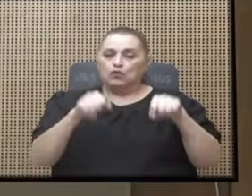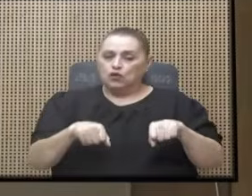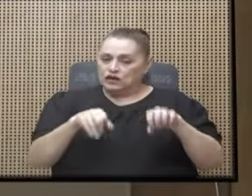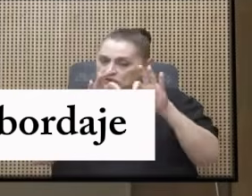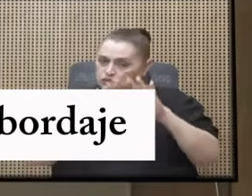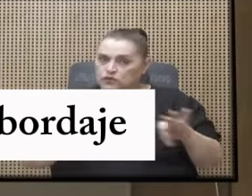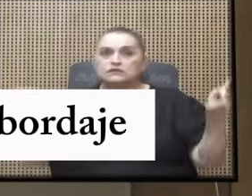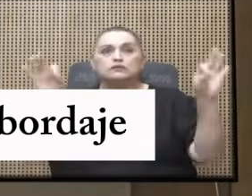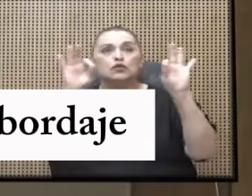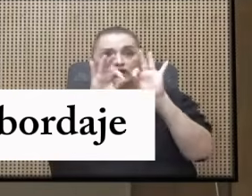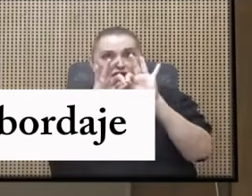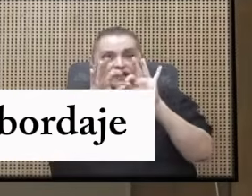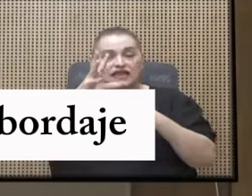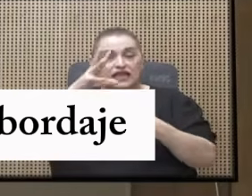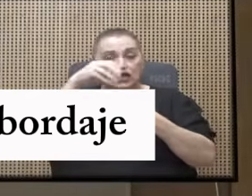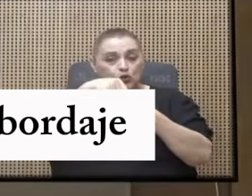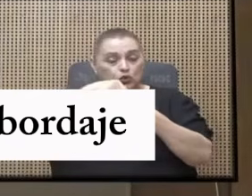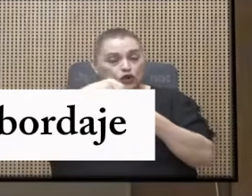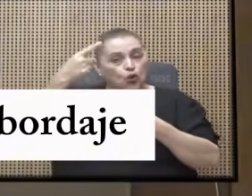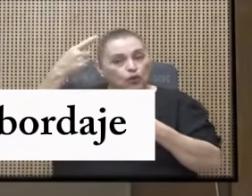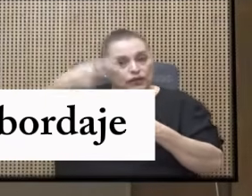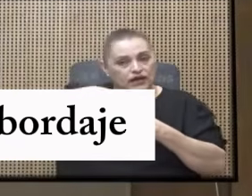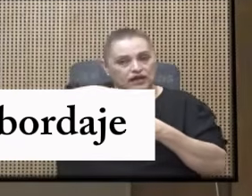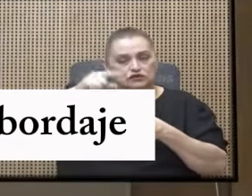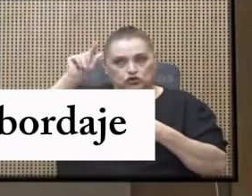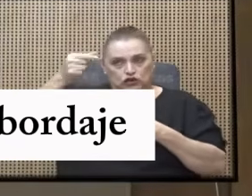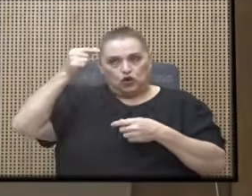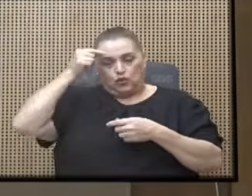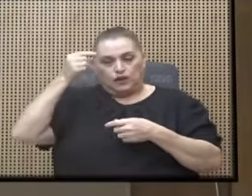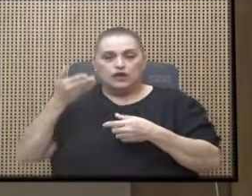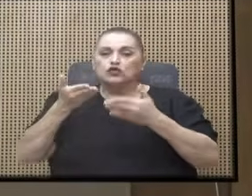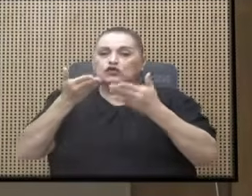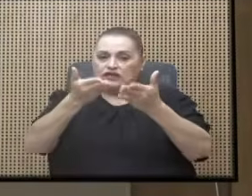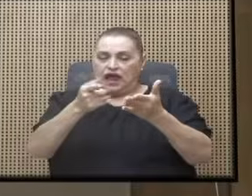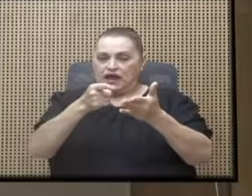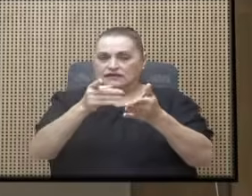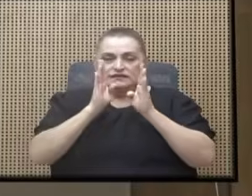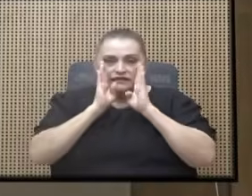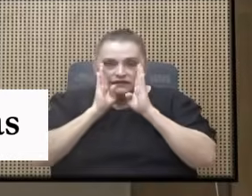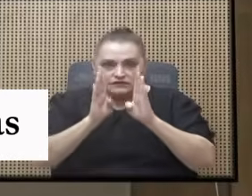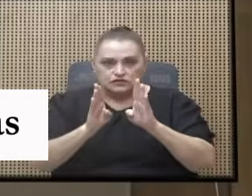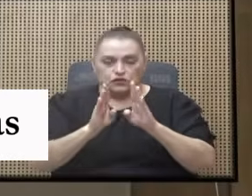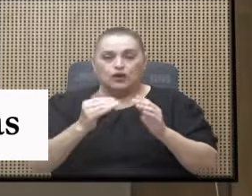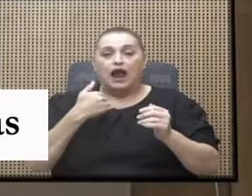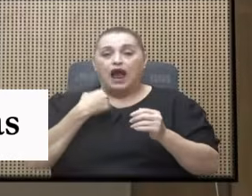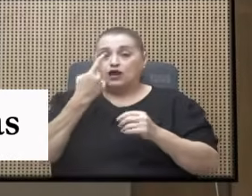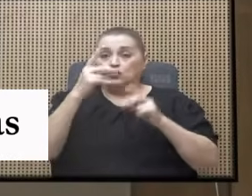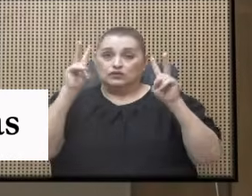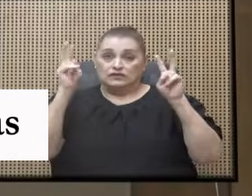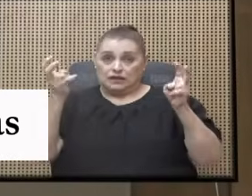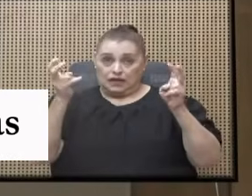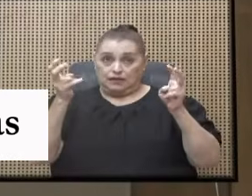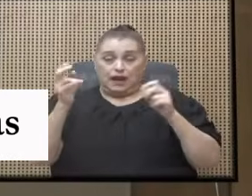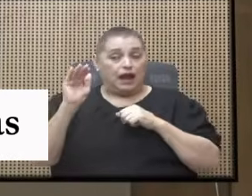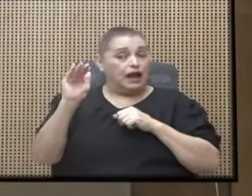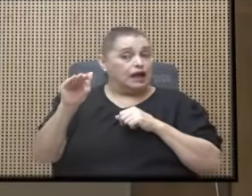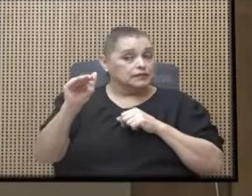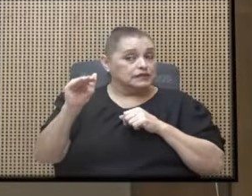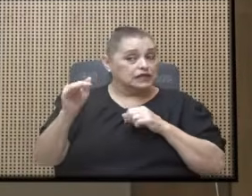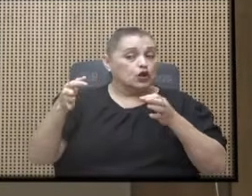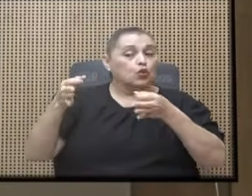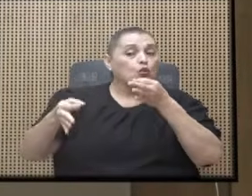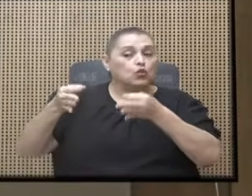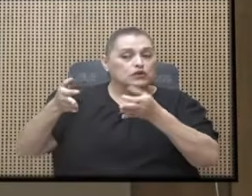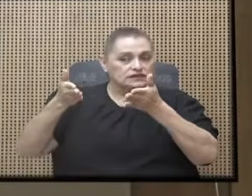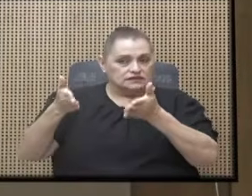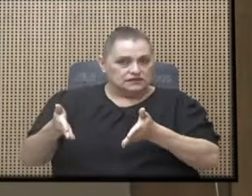importante incluir esa obligación del Estado de dar ese abordaje. De hecho, hay un tema que advirtieron algunos juristas